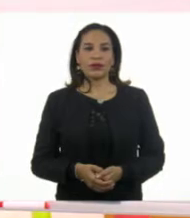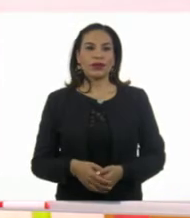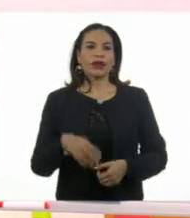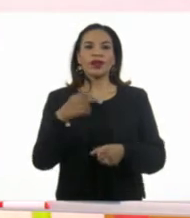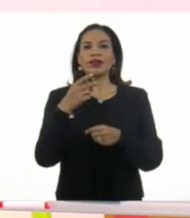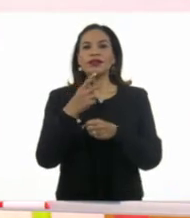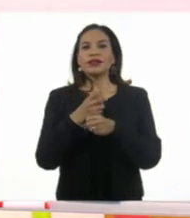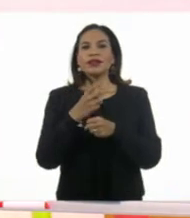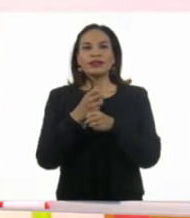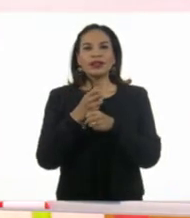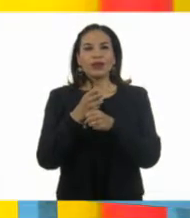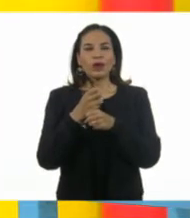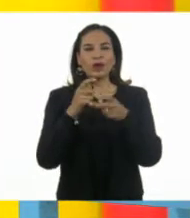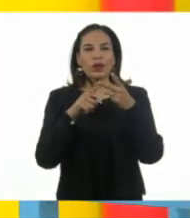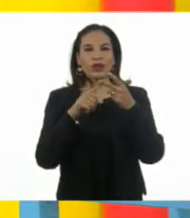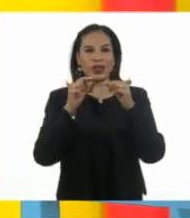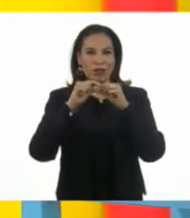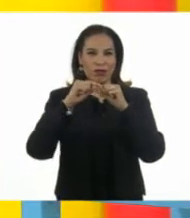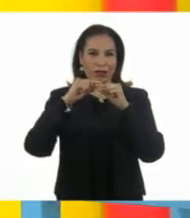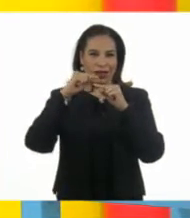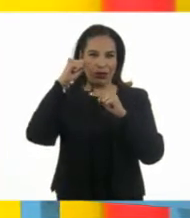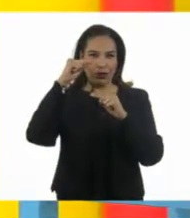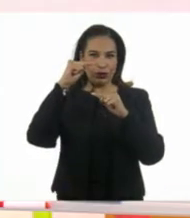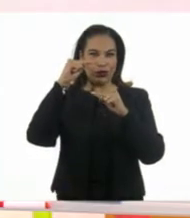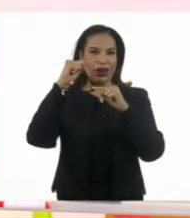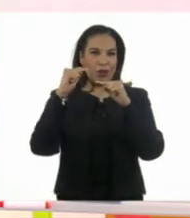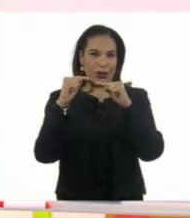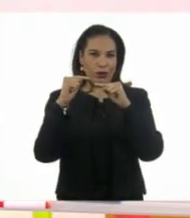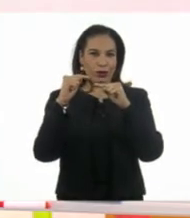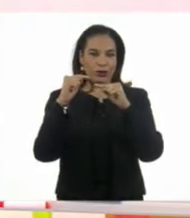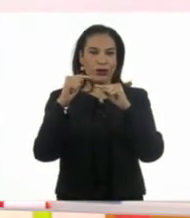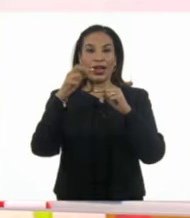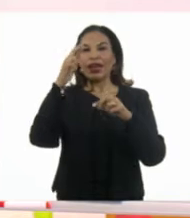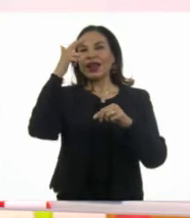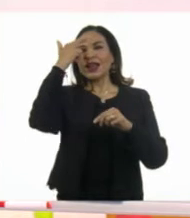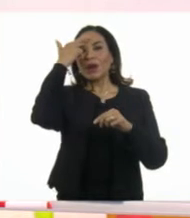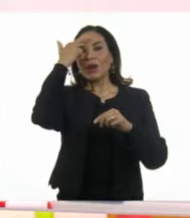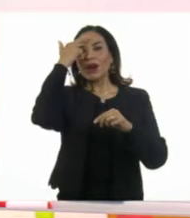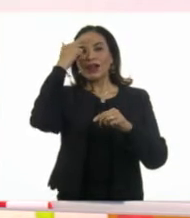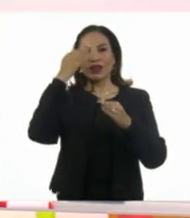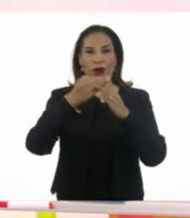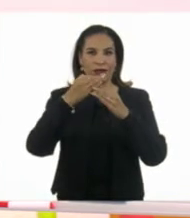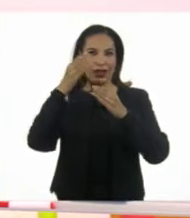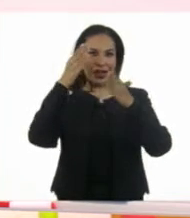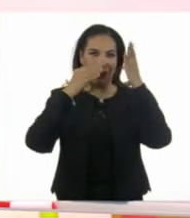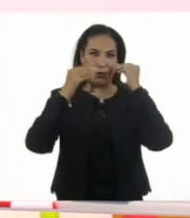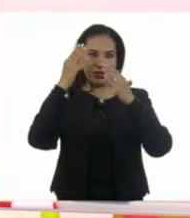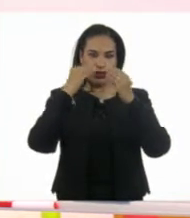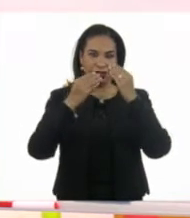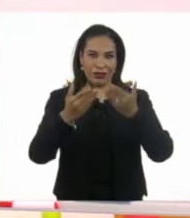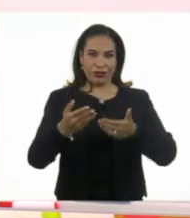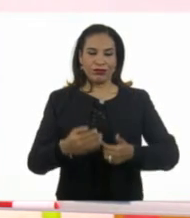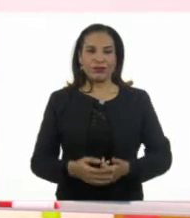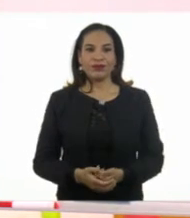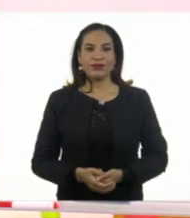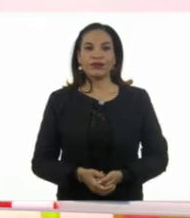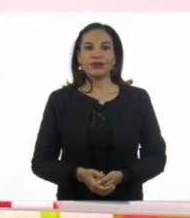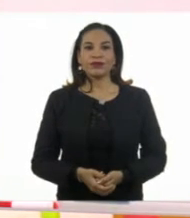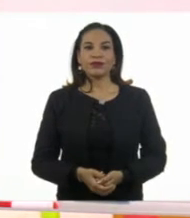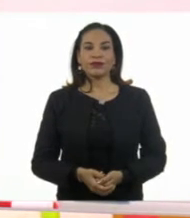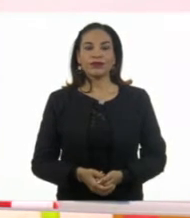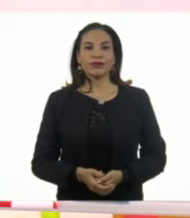La voy segunda... a escribir con mayúscula y minúscula. Recuerden que estamos aprendiendo.